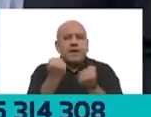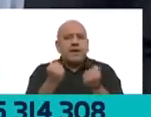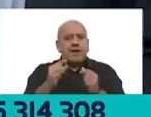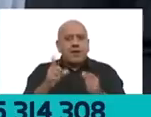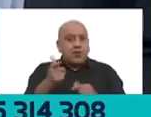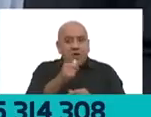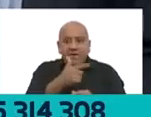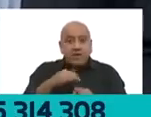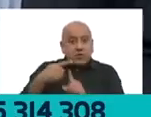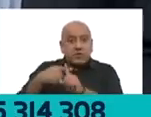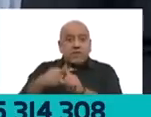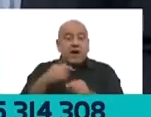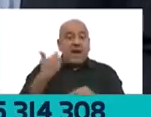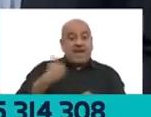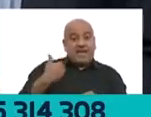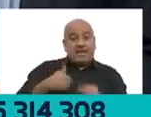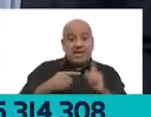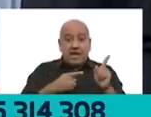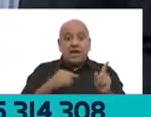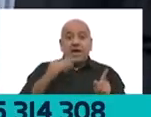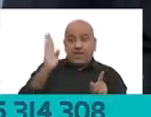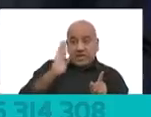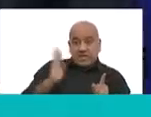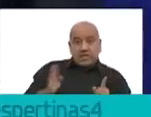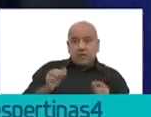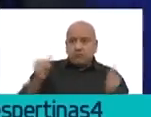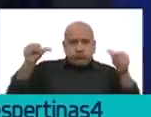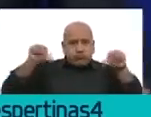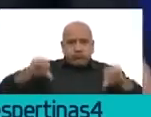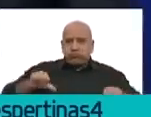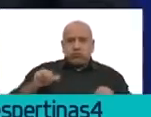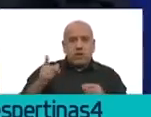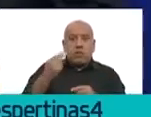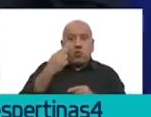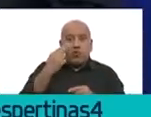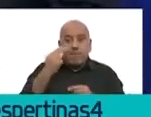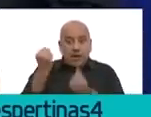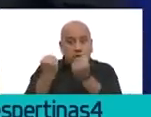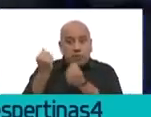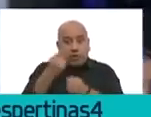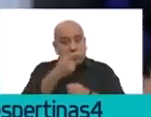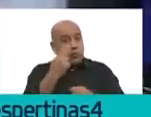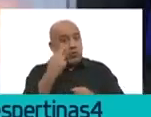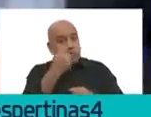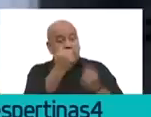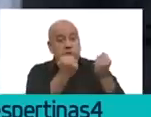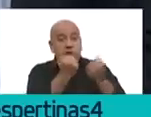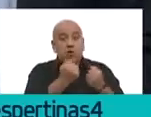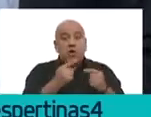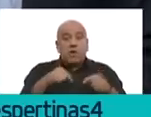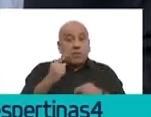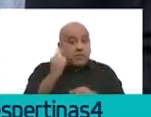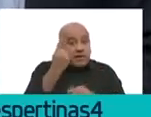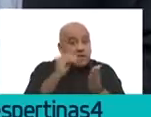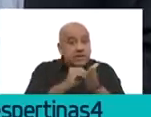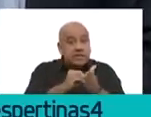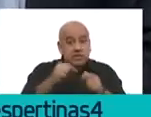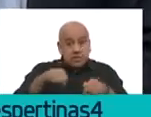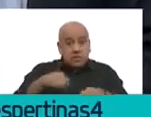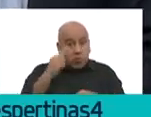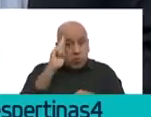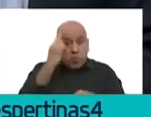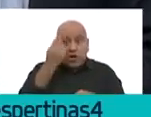ustedes cómo se protegen los derechos de los trabajadores lo que tenemos que evitar oscar son los disparates esto le decía ernesto tal y